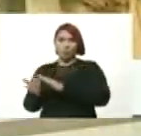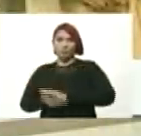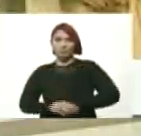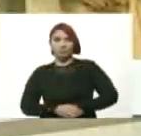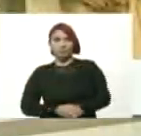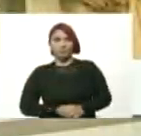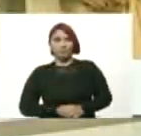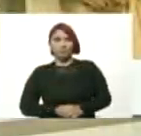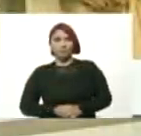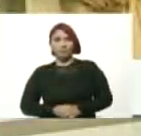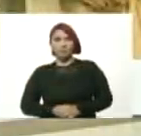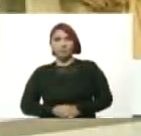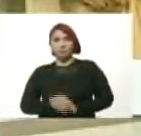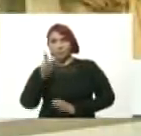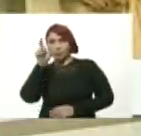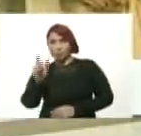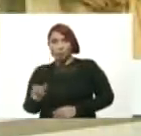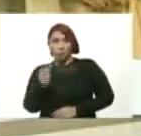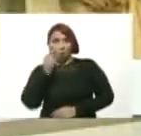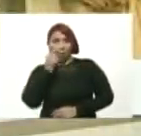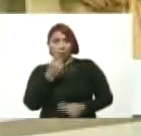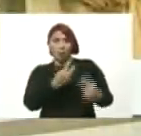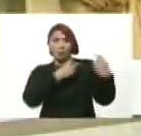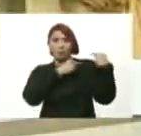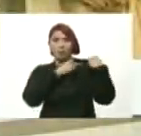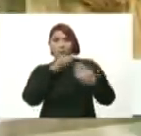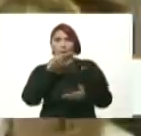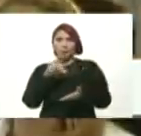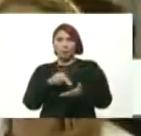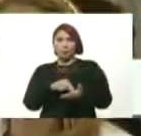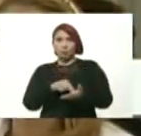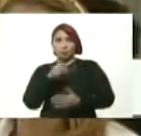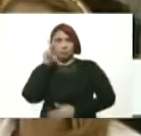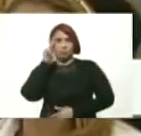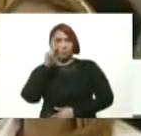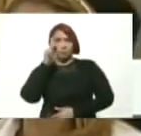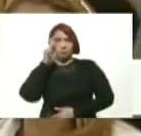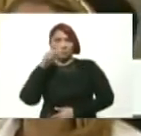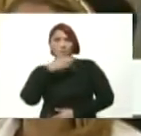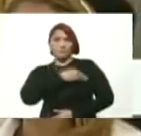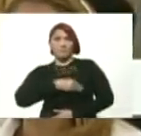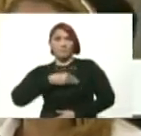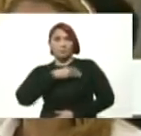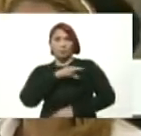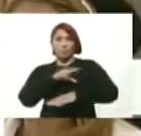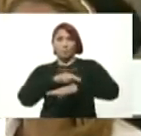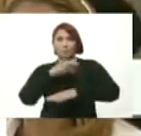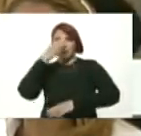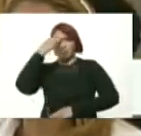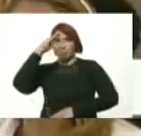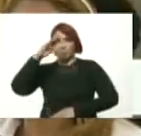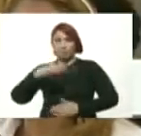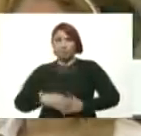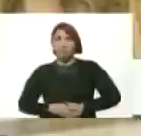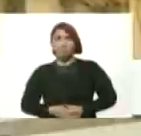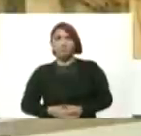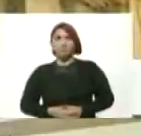a lester marrero molina director nacional de docencia de la misión médica cubana lester